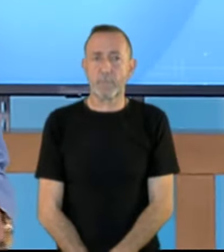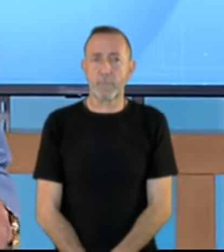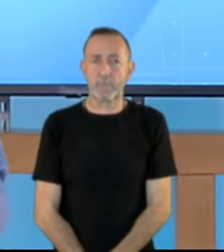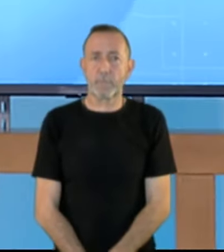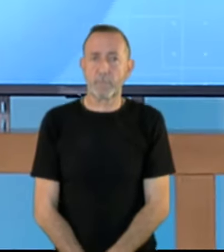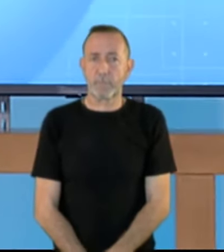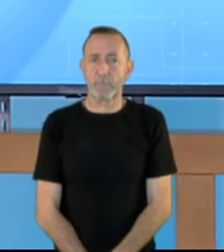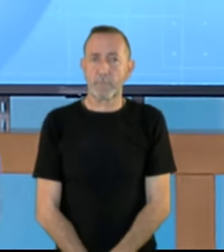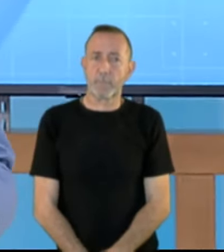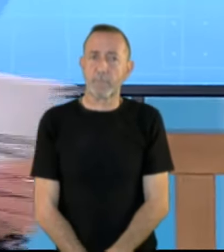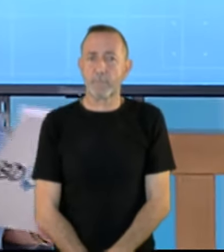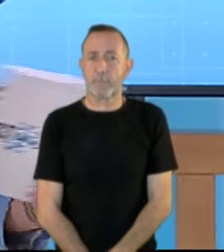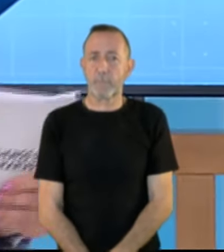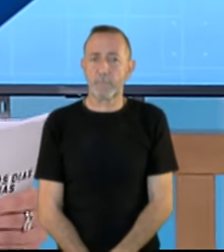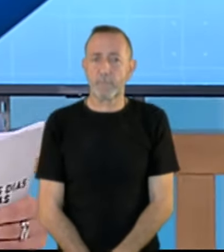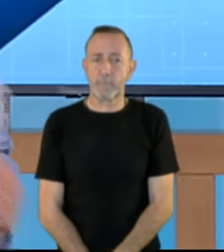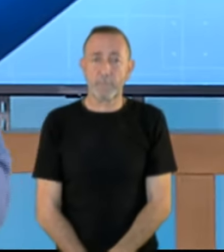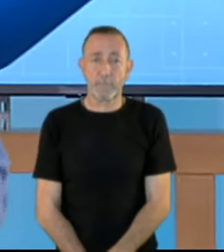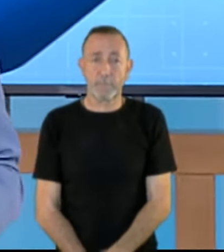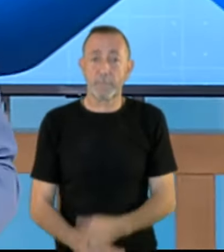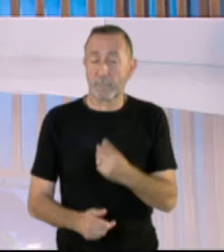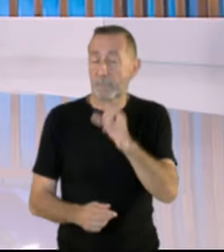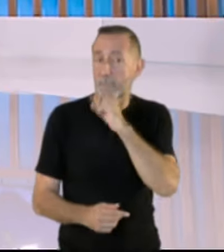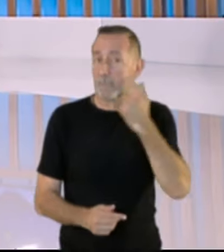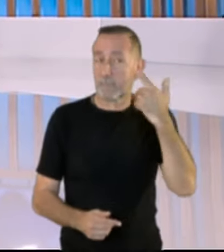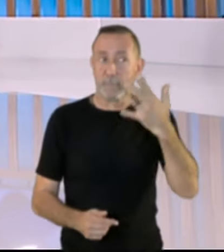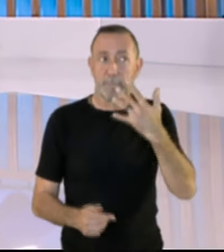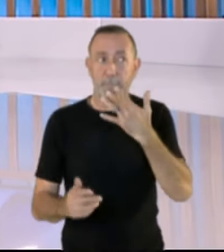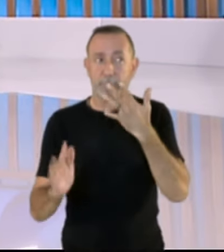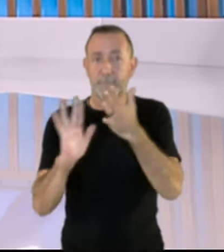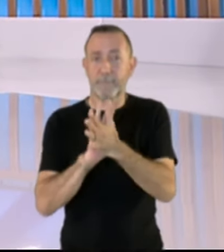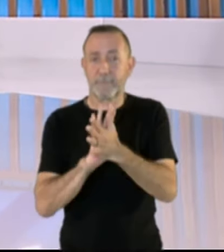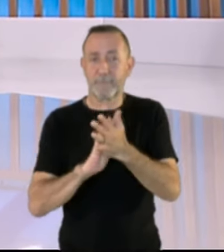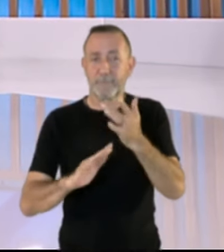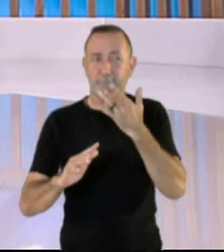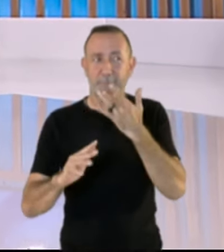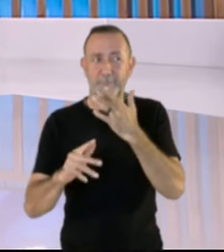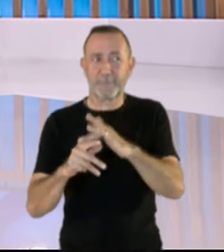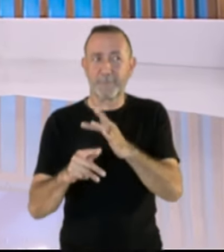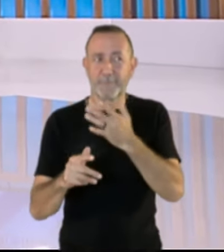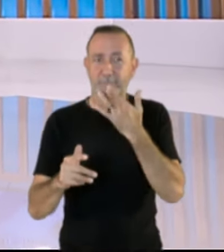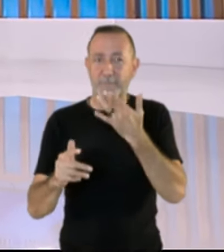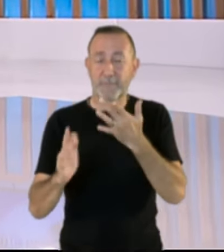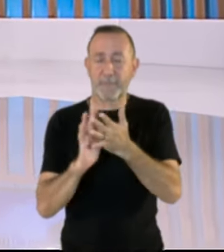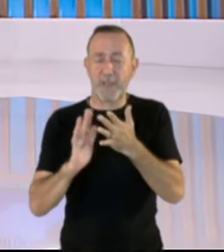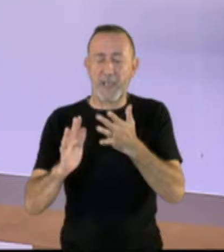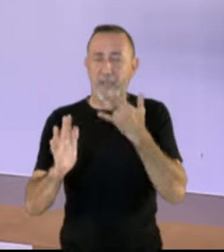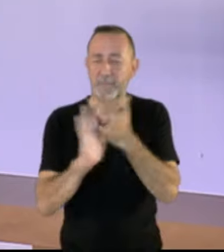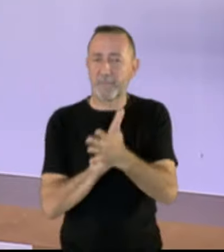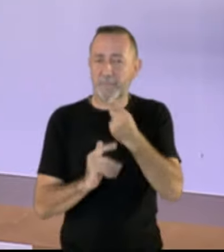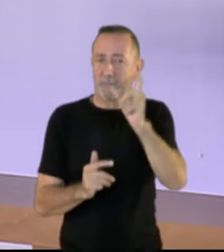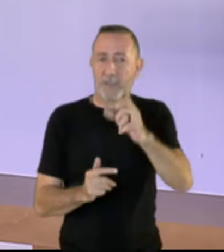una de las artistas invitadas vemos esa canción que estrena hoy la cantante panameña Lorna que está con nosotros Buenos días Buenos días María Buenos días